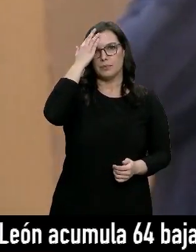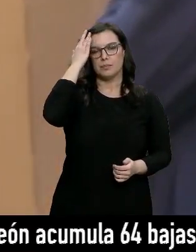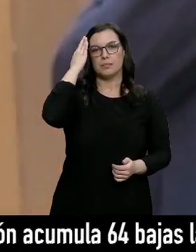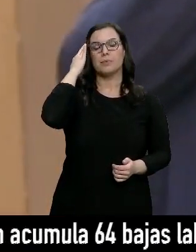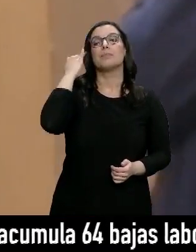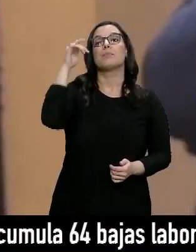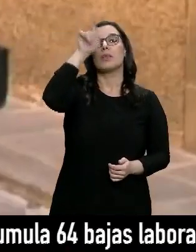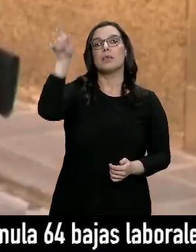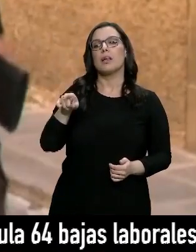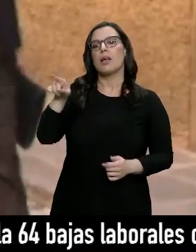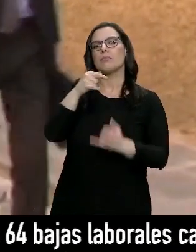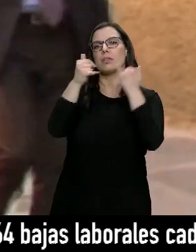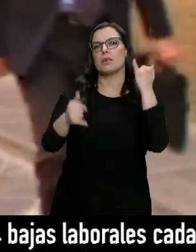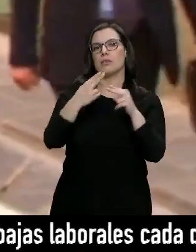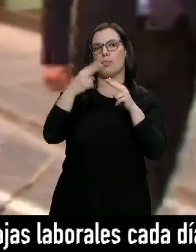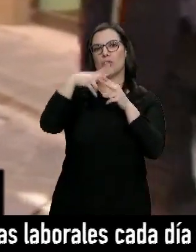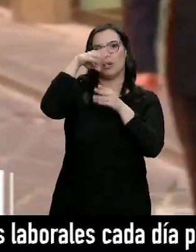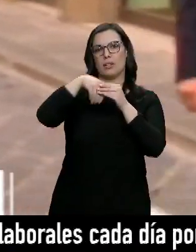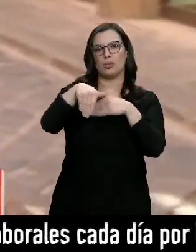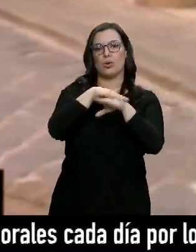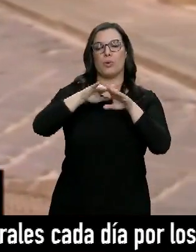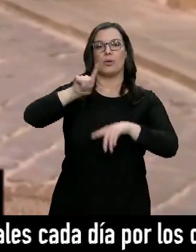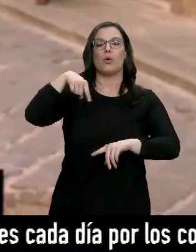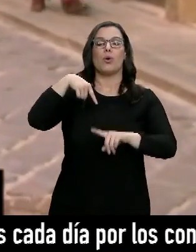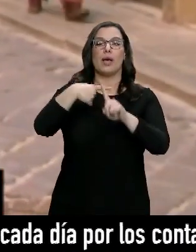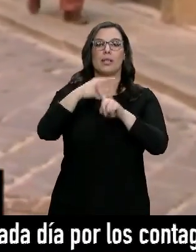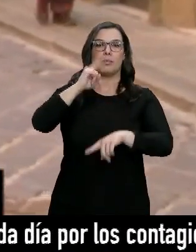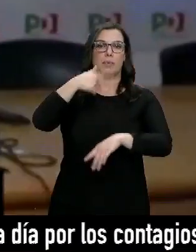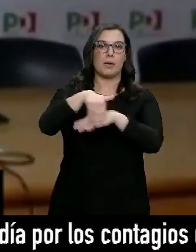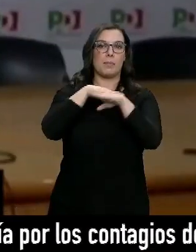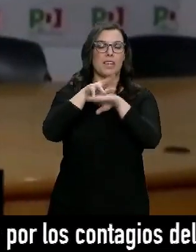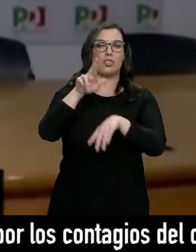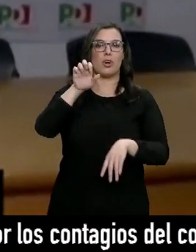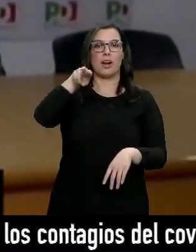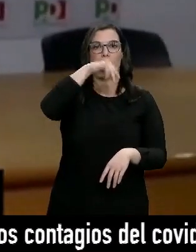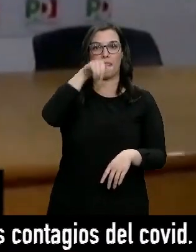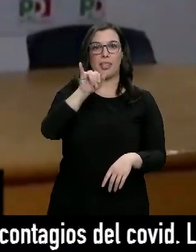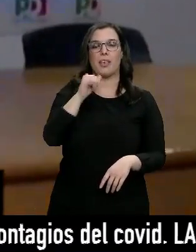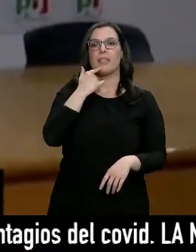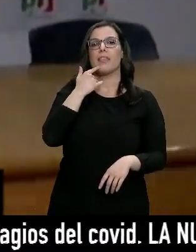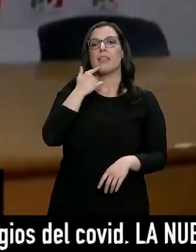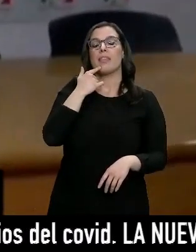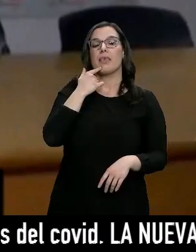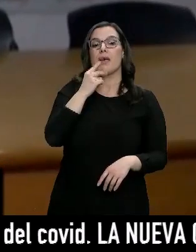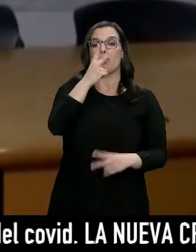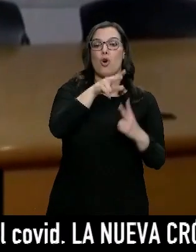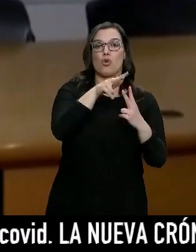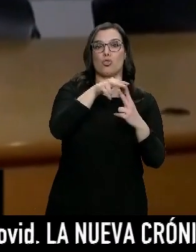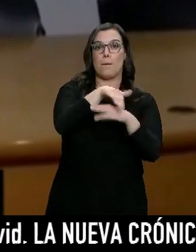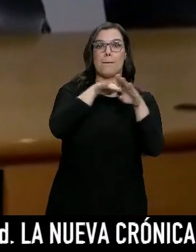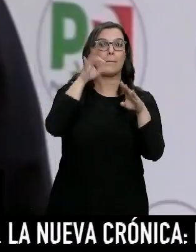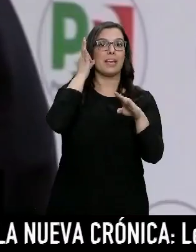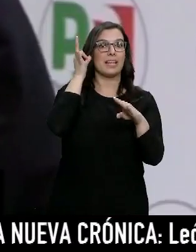Y en Italia, crisis política en el gobierno. El ex primer ministro de Italia, Matteo Renzi, ha anunciado la salida de las 2